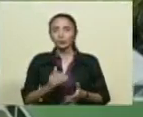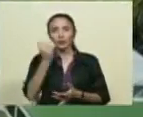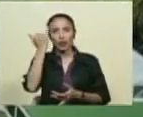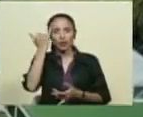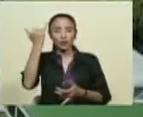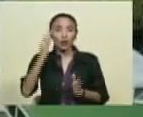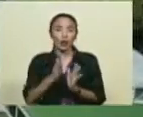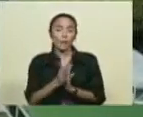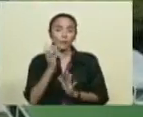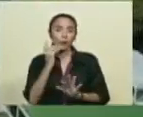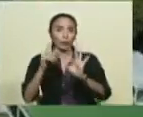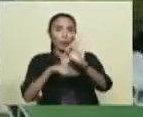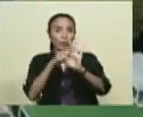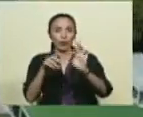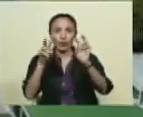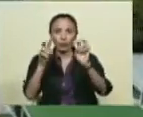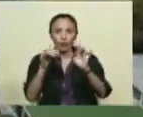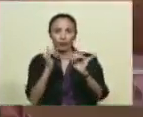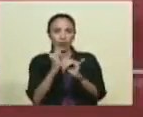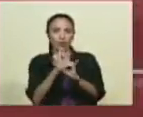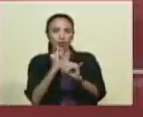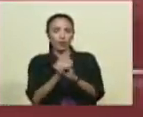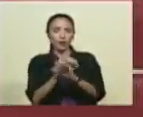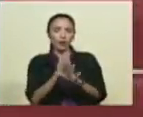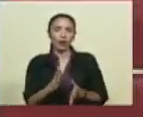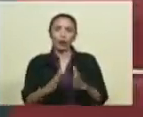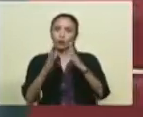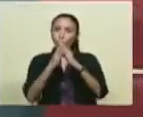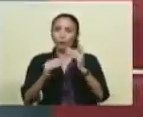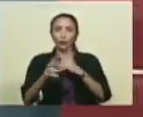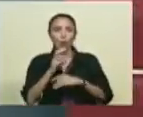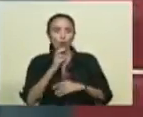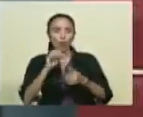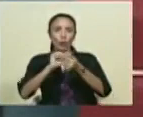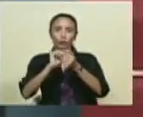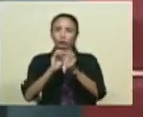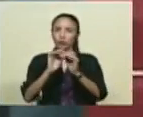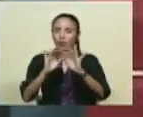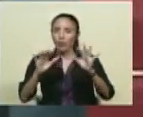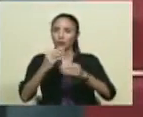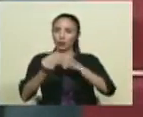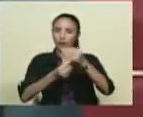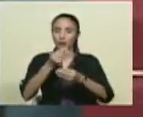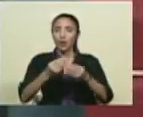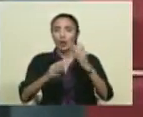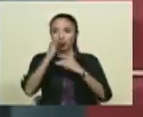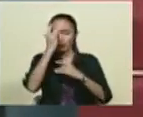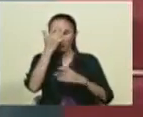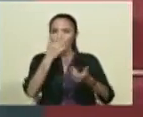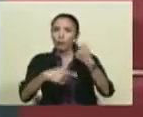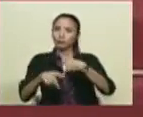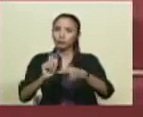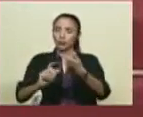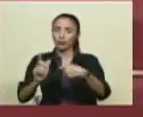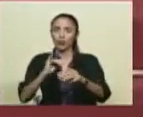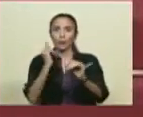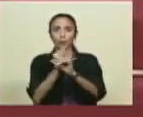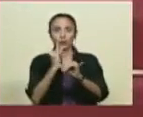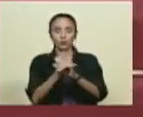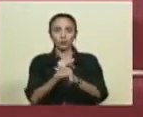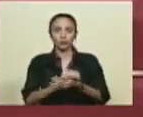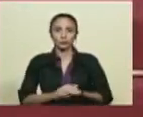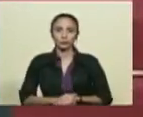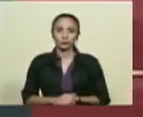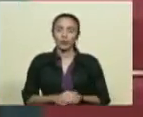de la criptomoneda venezolana respaldada con riquezas venezolanas que en este mes saldrá al mercado. Designó incluso